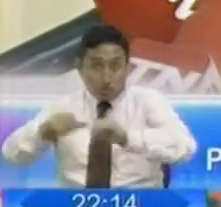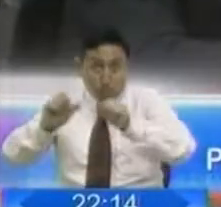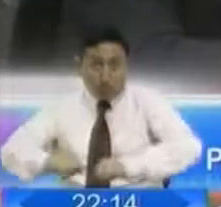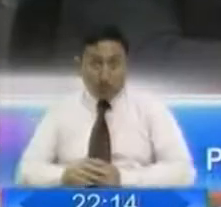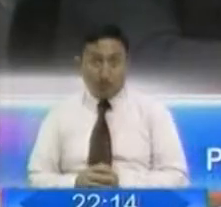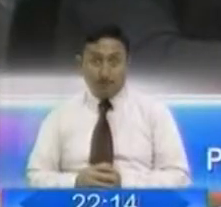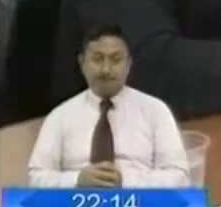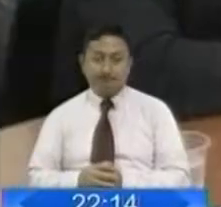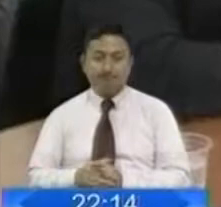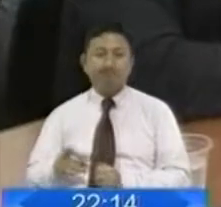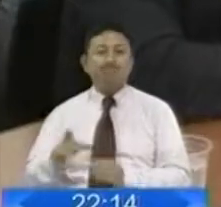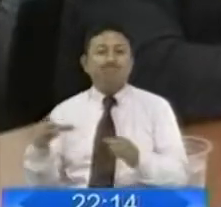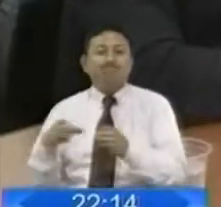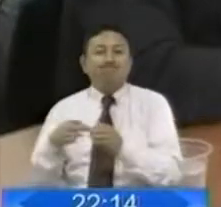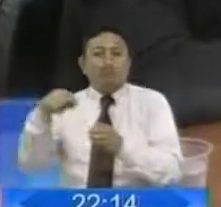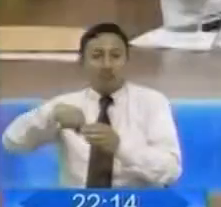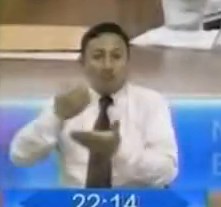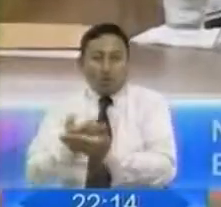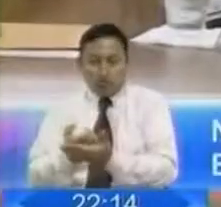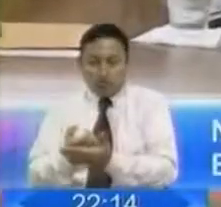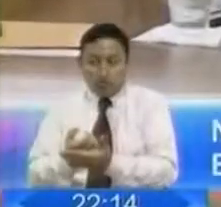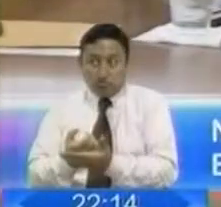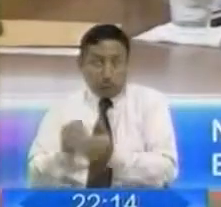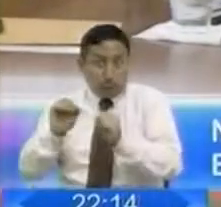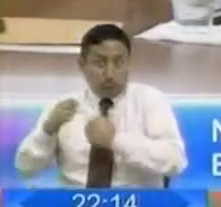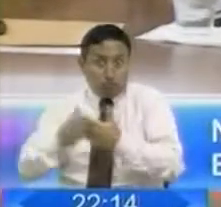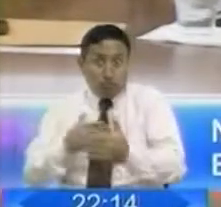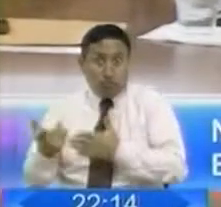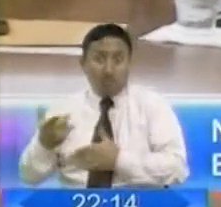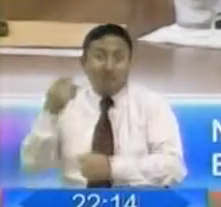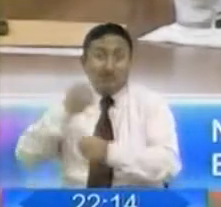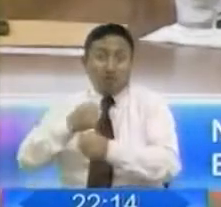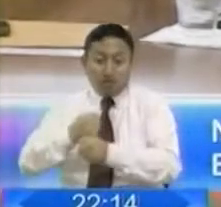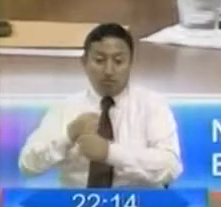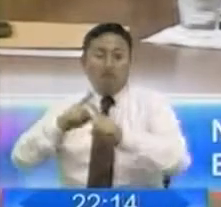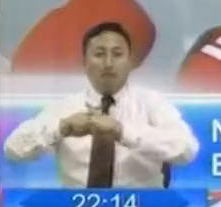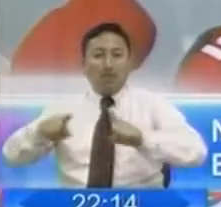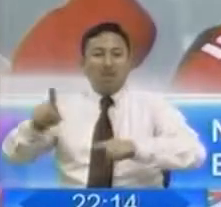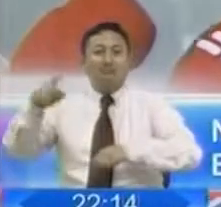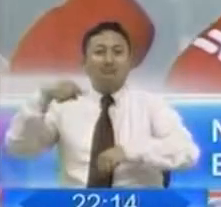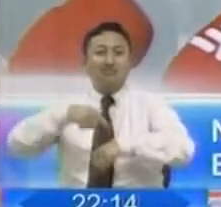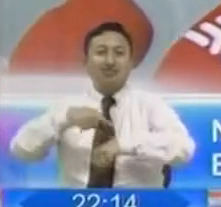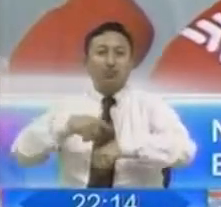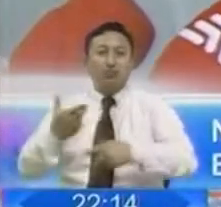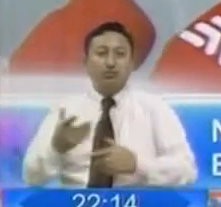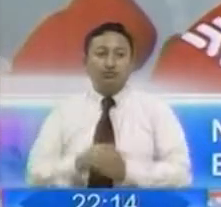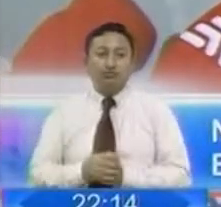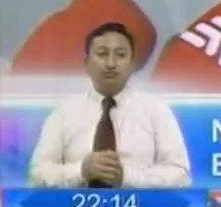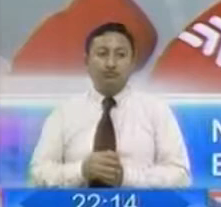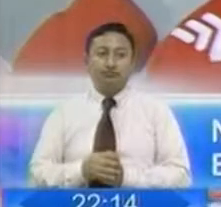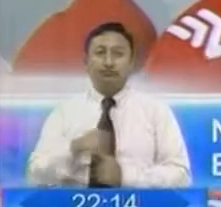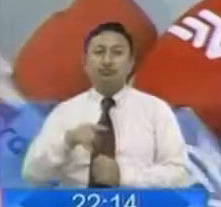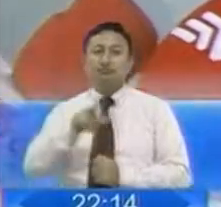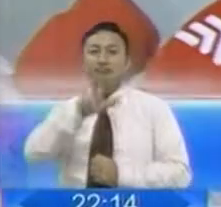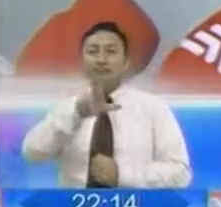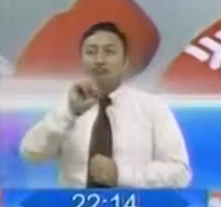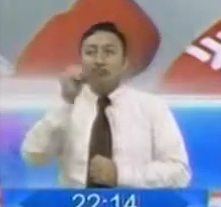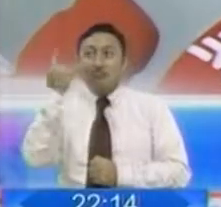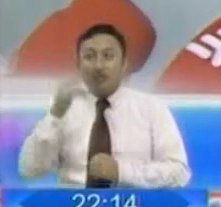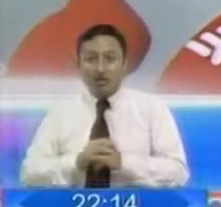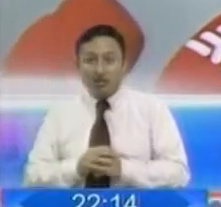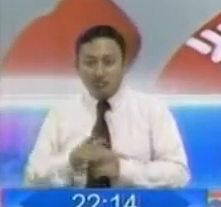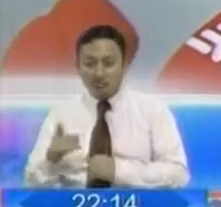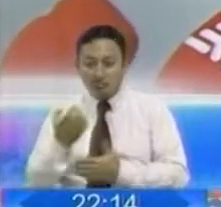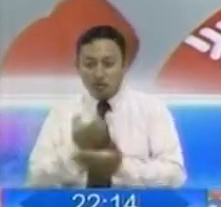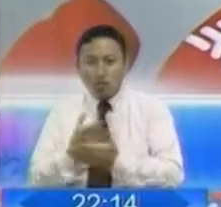tema. En esta comisión no hay problema en abarcar el tema laboral, sin embargo, preocupa el tiempo. Pues no sé cómo vamos a resolver esto en 30 días con carácter económico